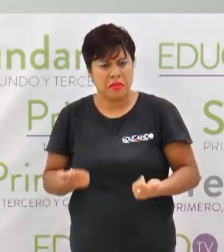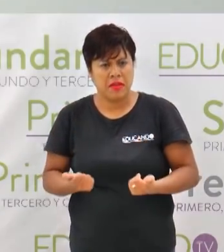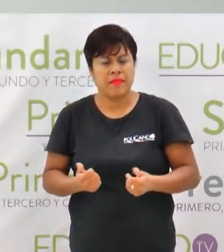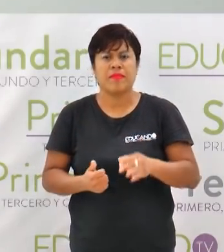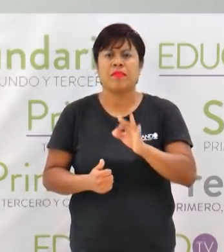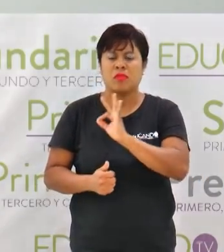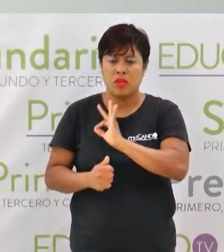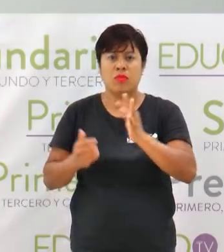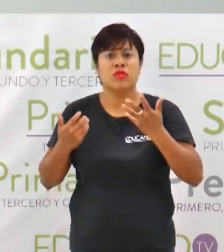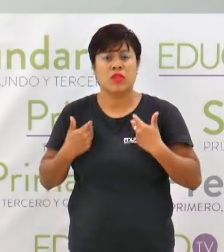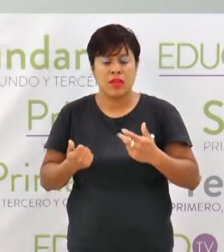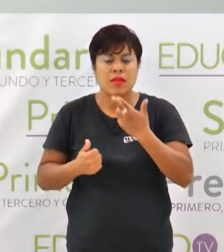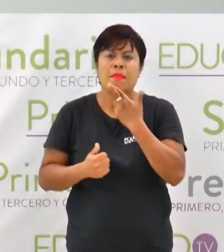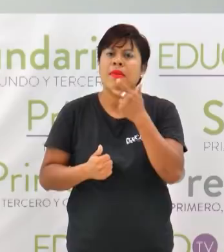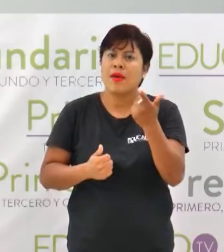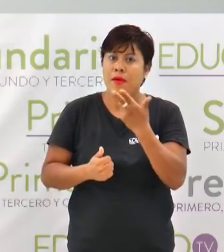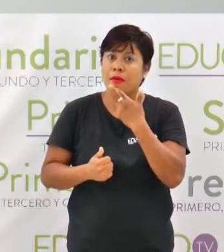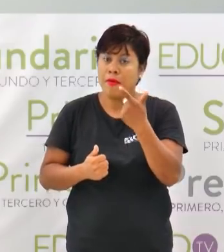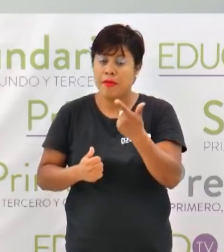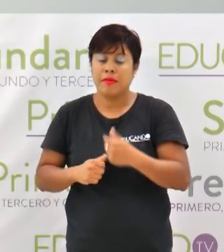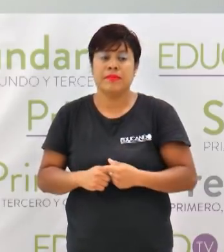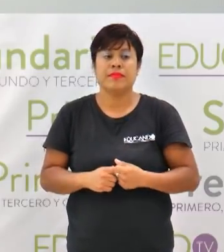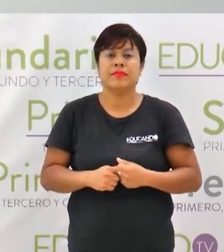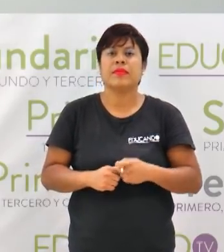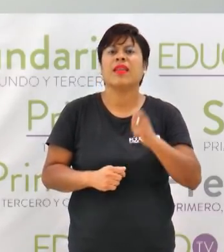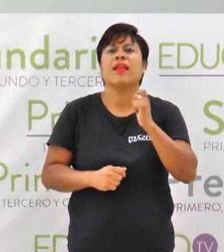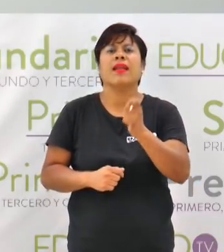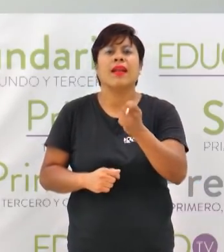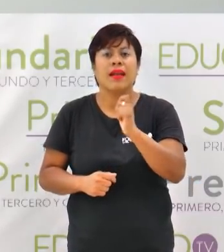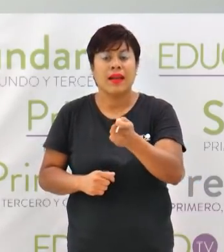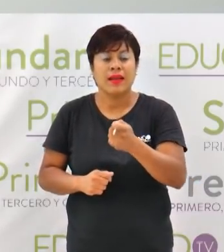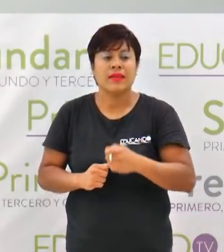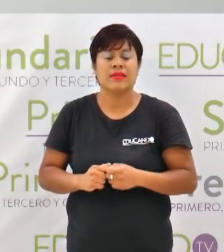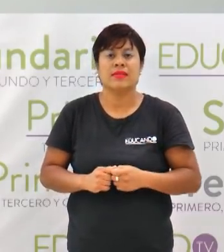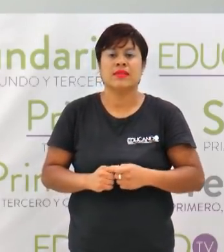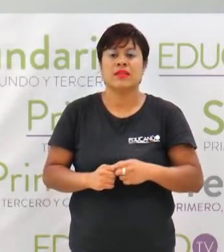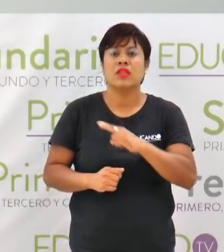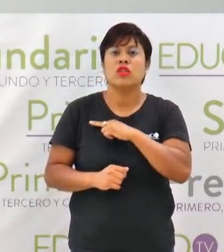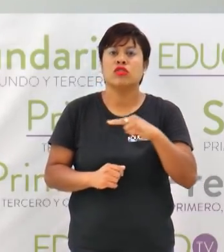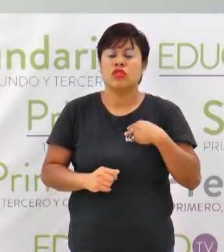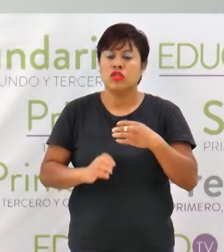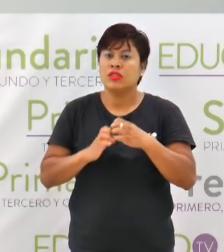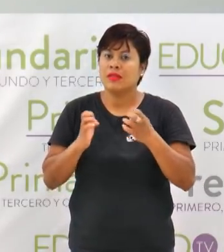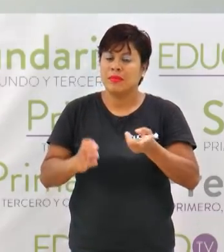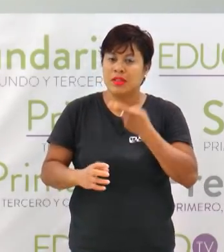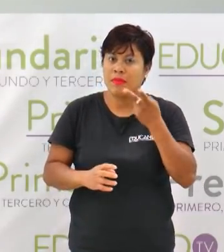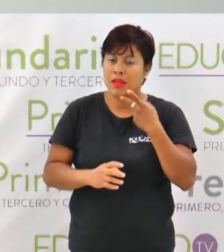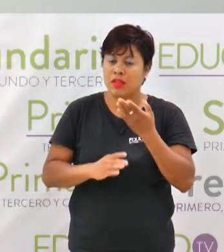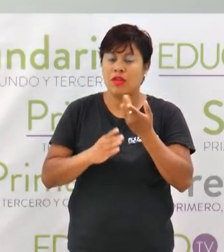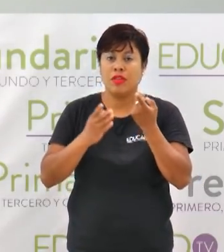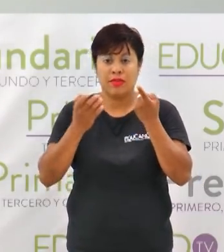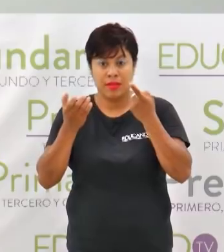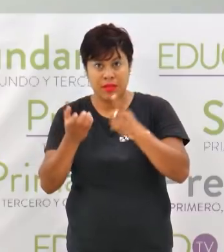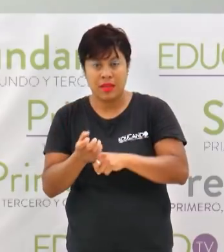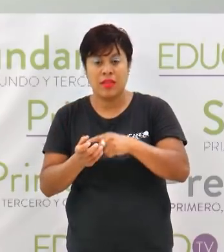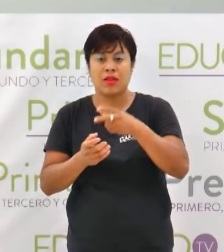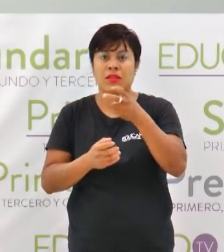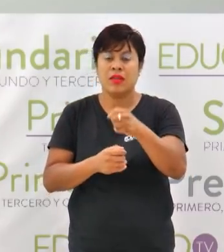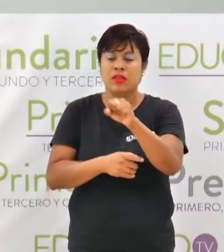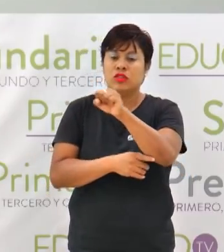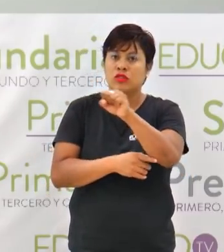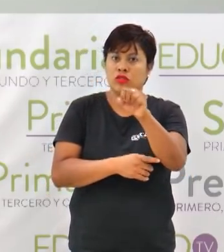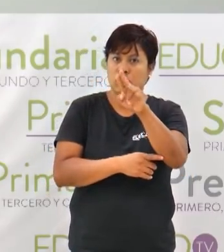entender y comprender de mejor forma lo que estamos hablando dentro